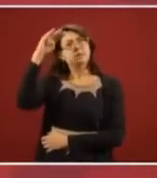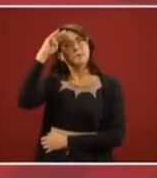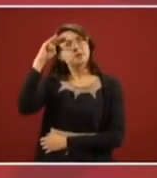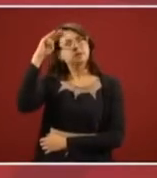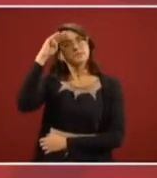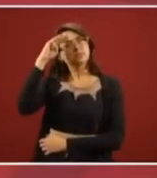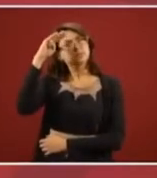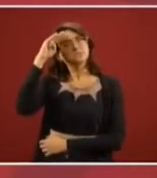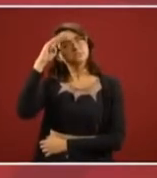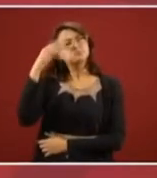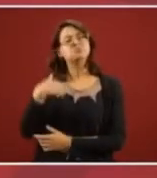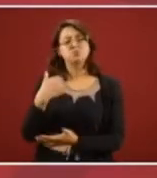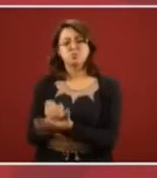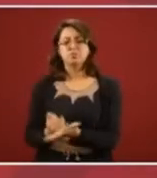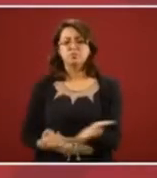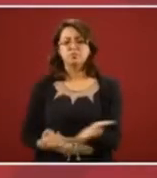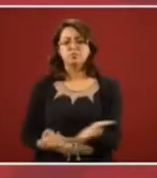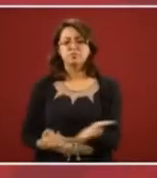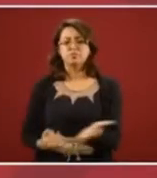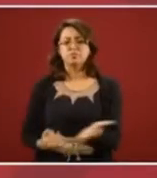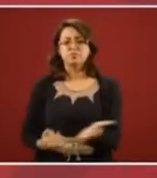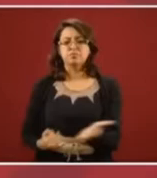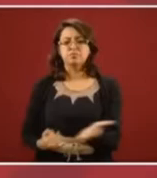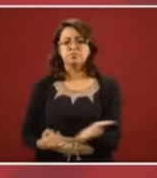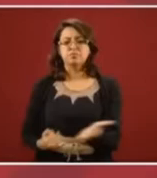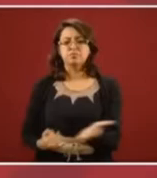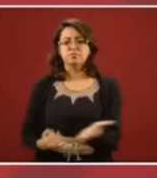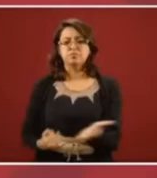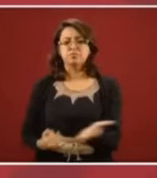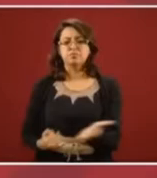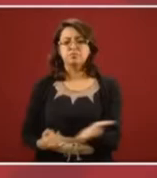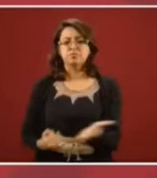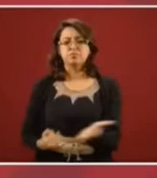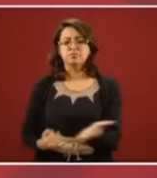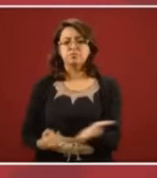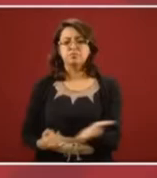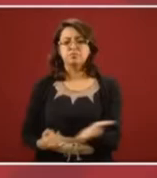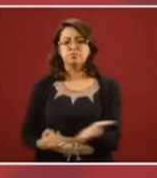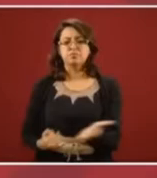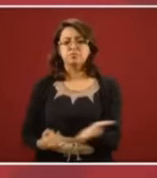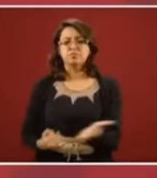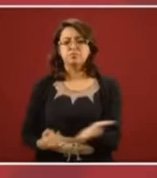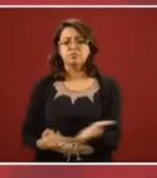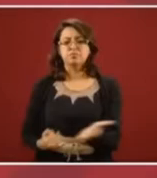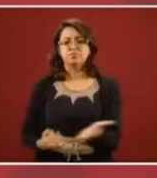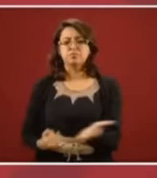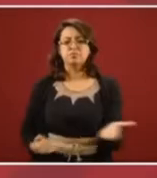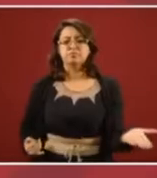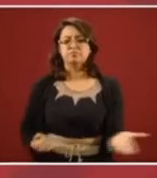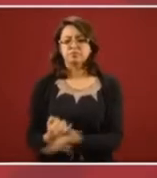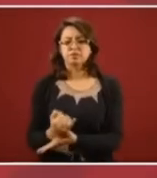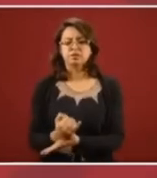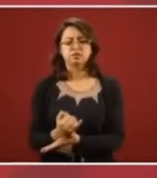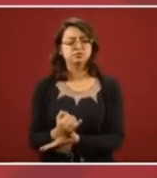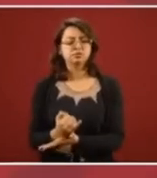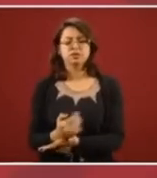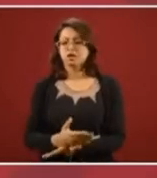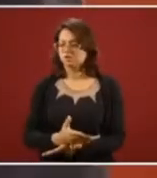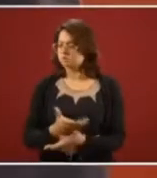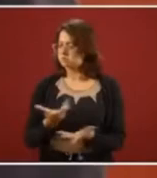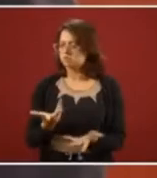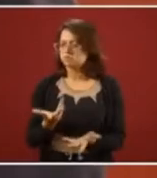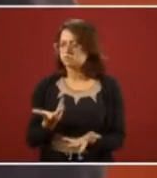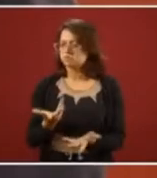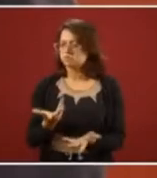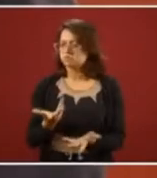pero decidir su momento y estar en este momento lo sigo presionando